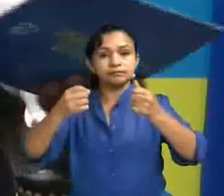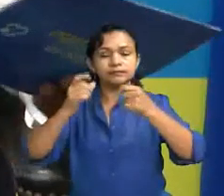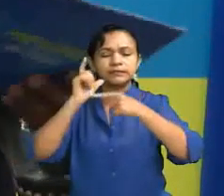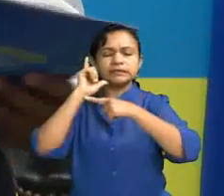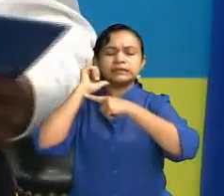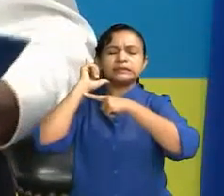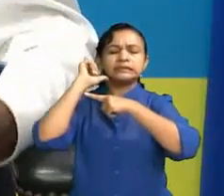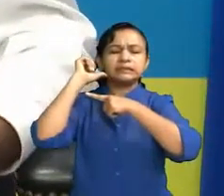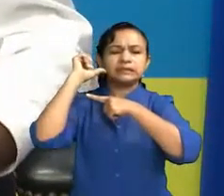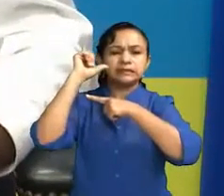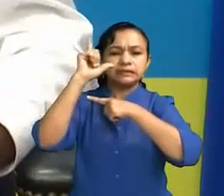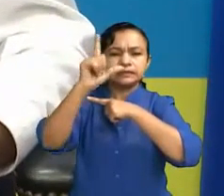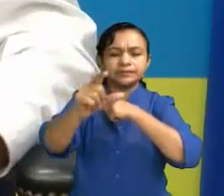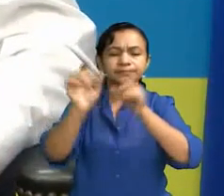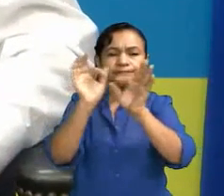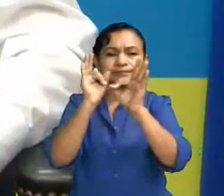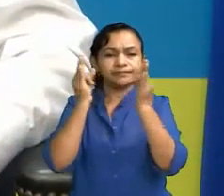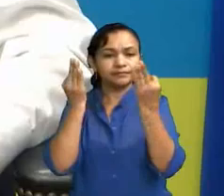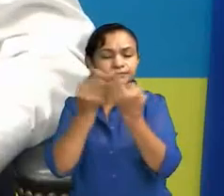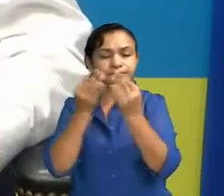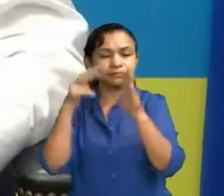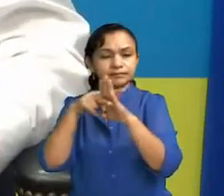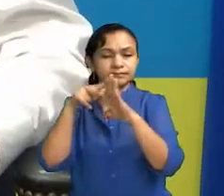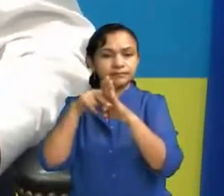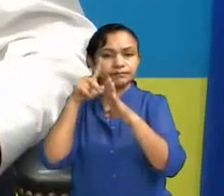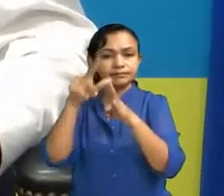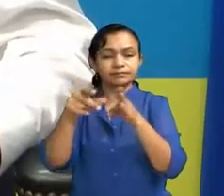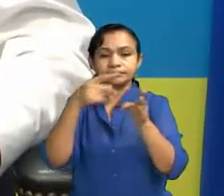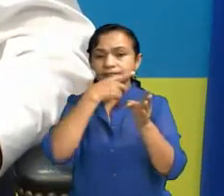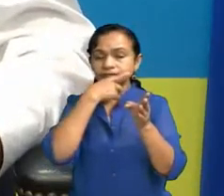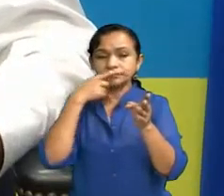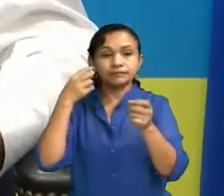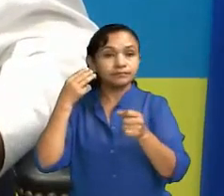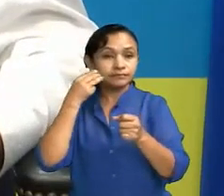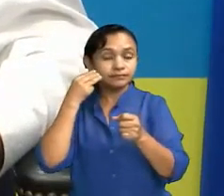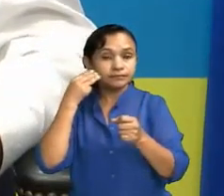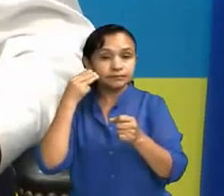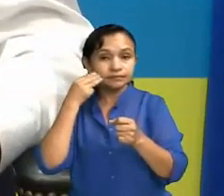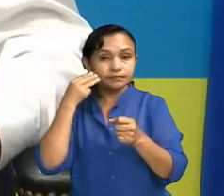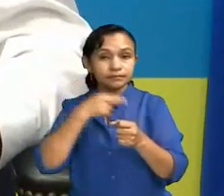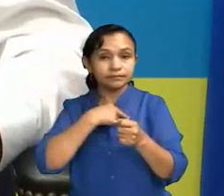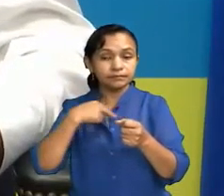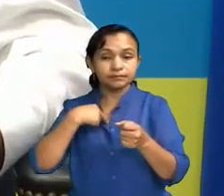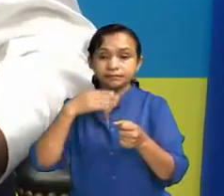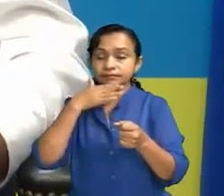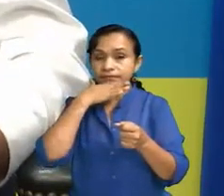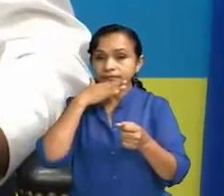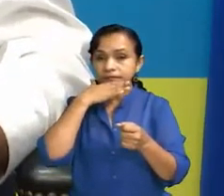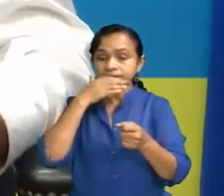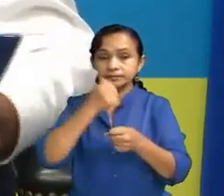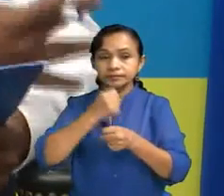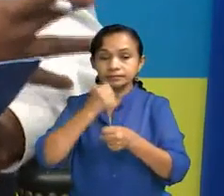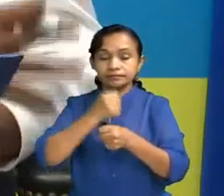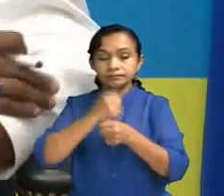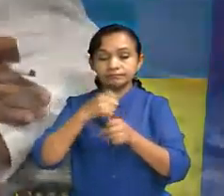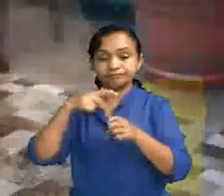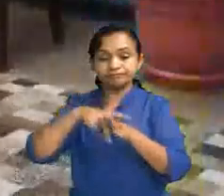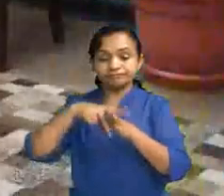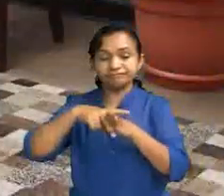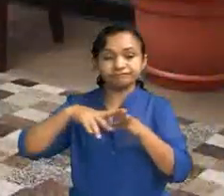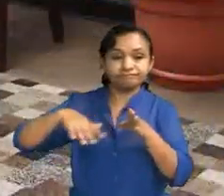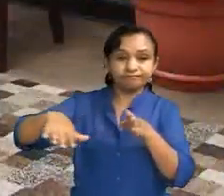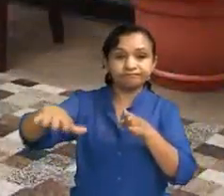rurales donde la familia nicaragüense, los padres de familia, se les hace muy difícil por su trabajo del campo, ¿verdad?